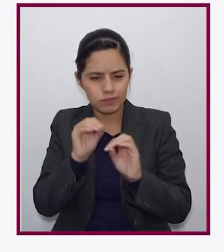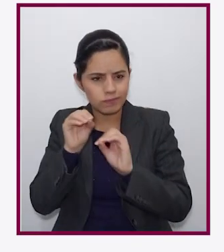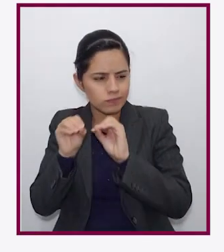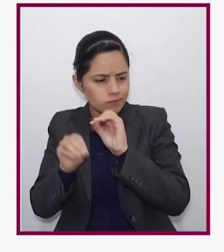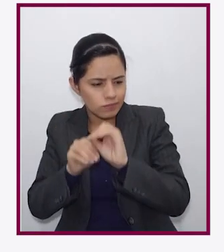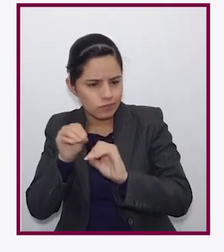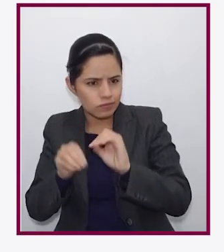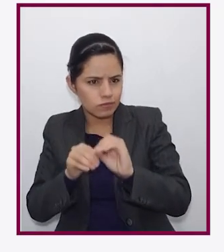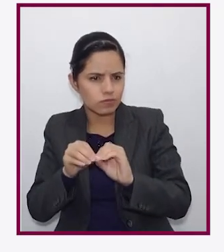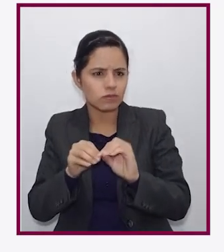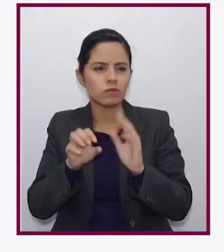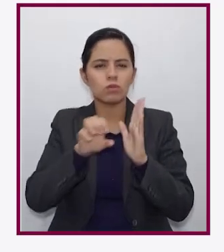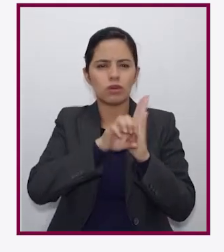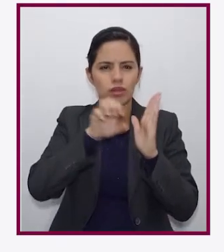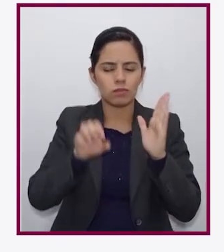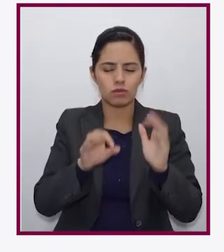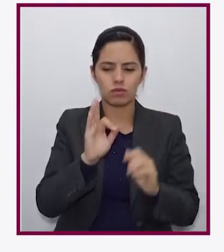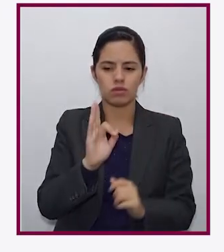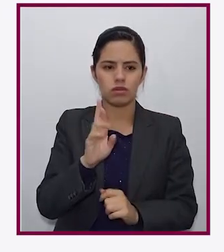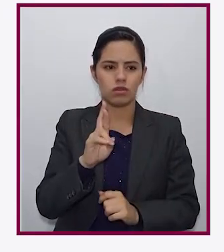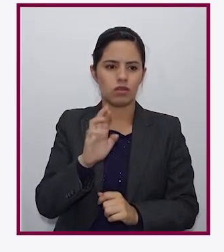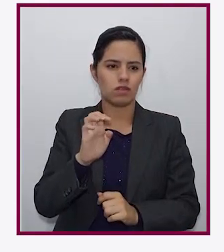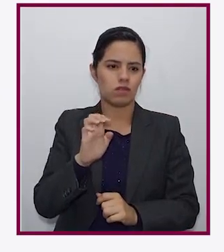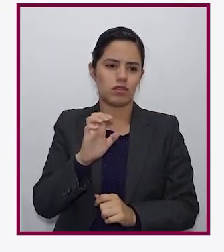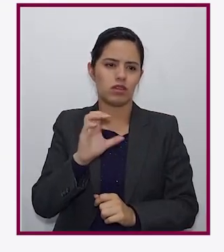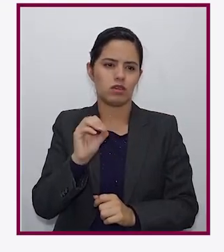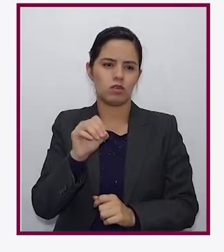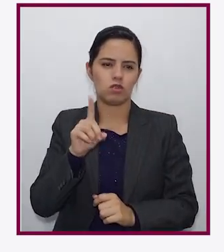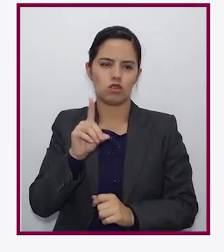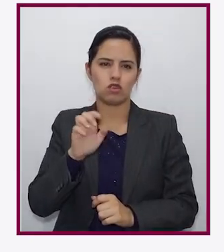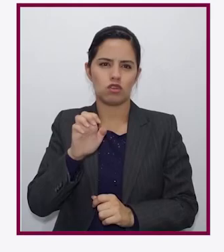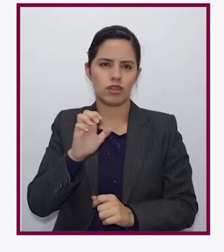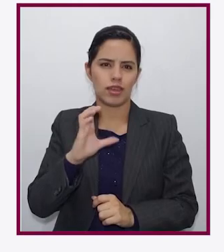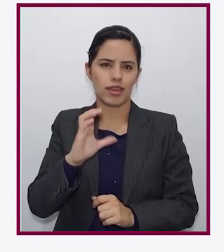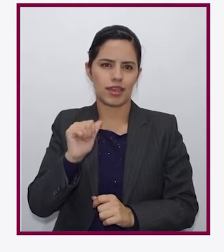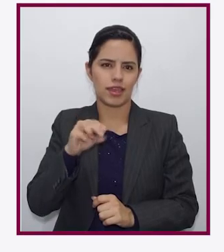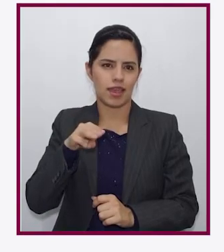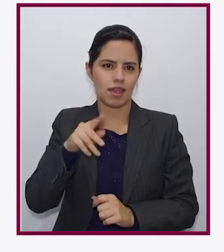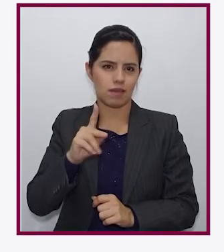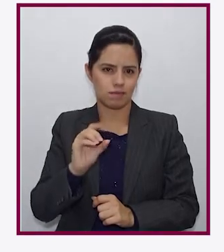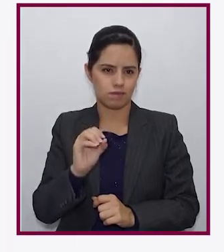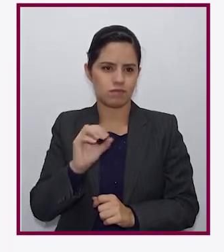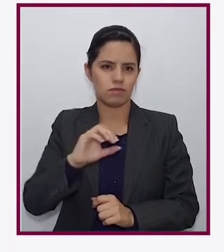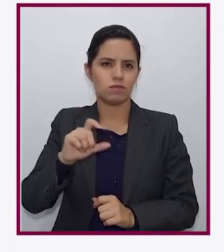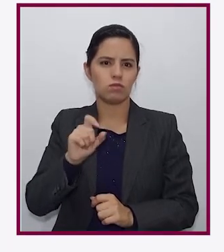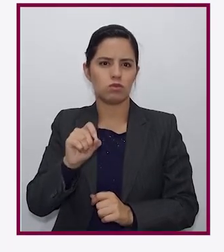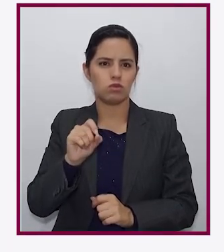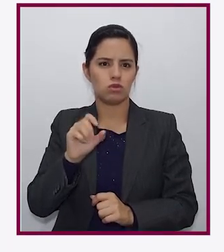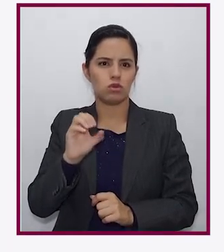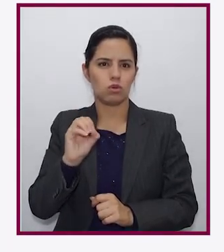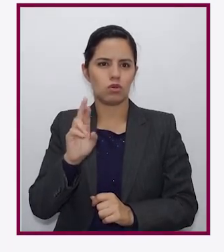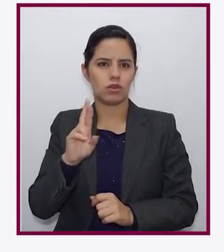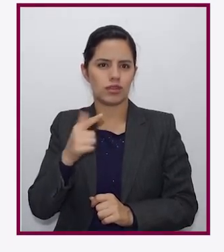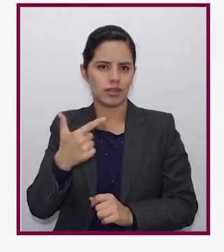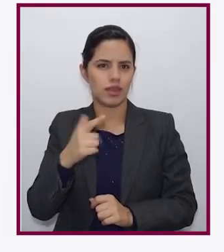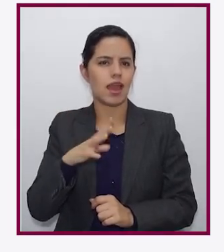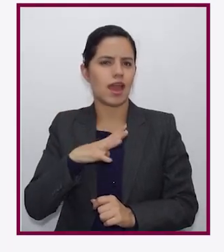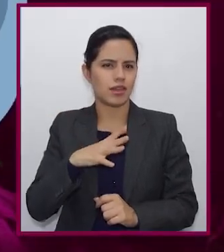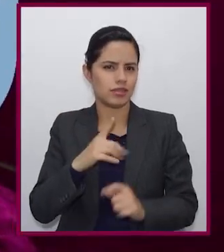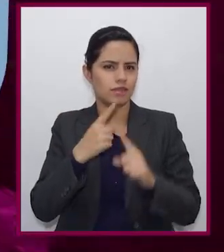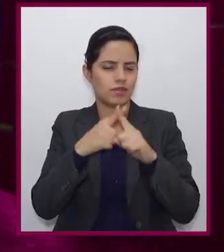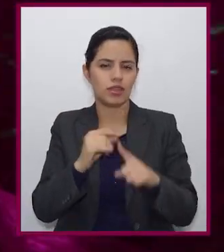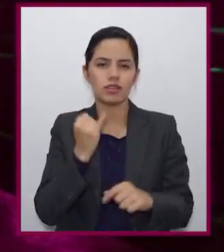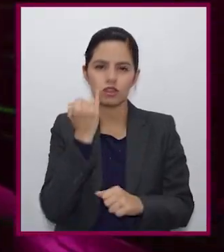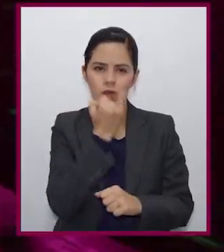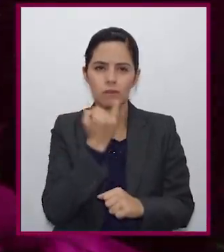existen diversos sitios como Camp. Tiene tutoriales sin costos, está en varios idiomas. Y este punto es